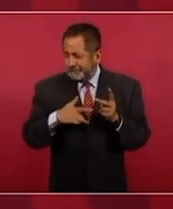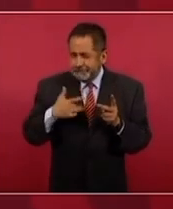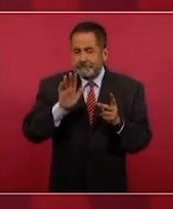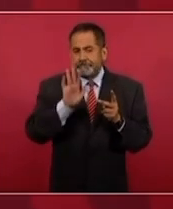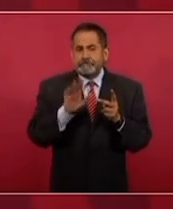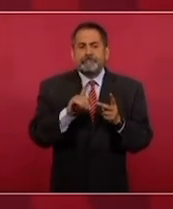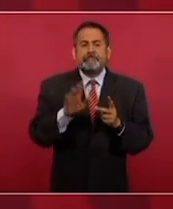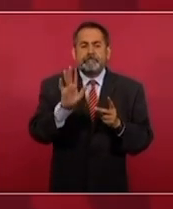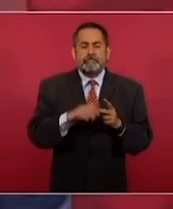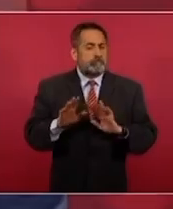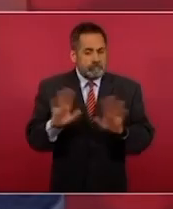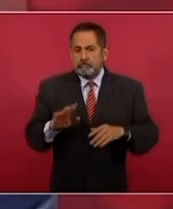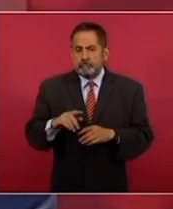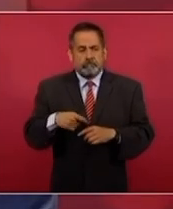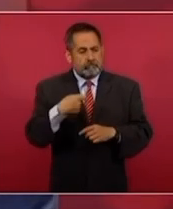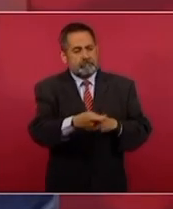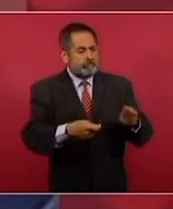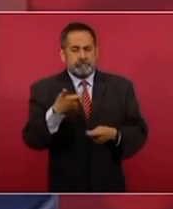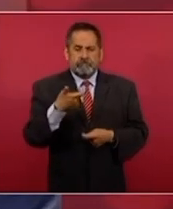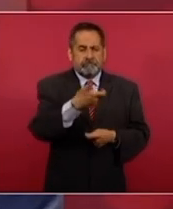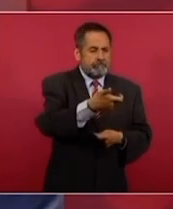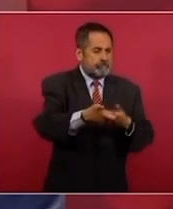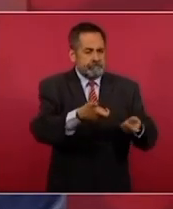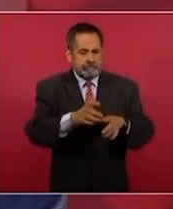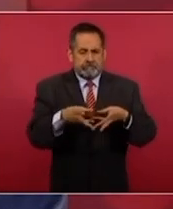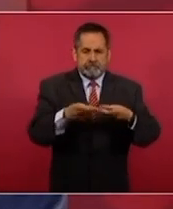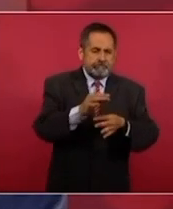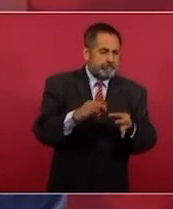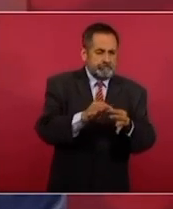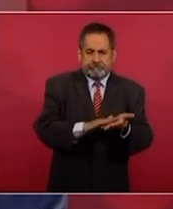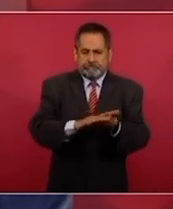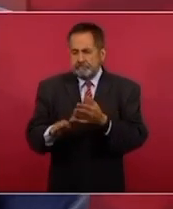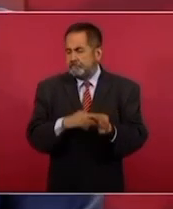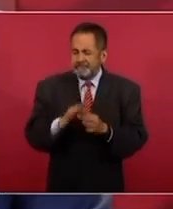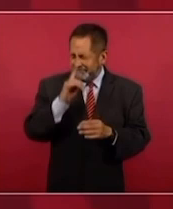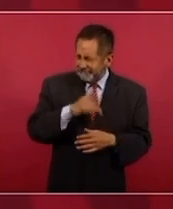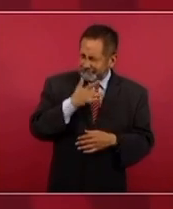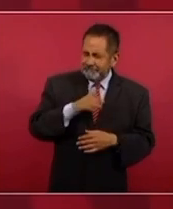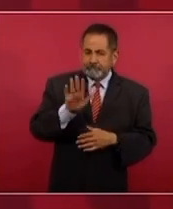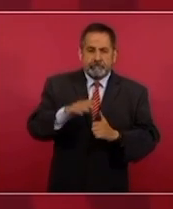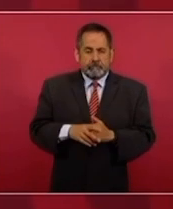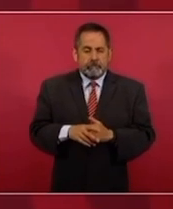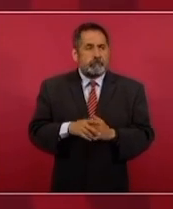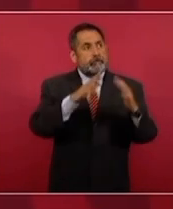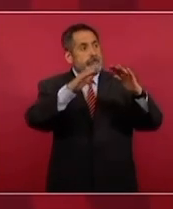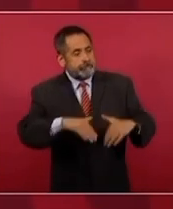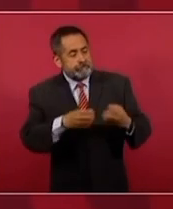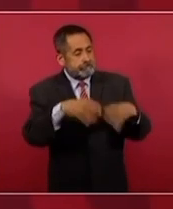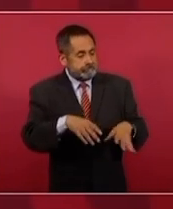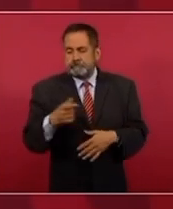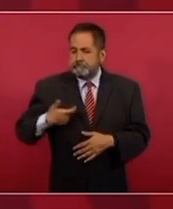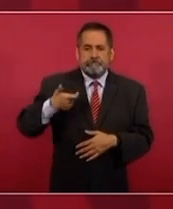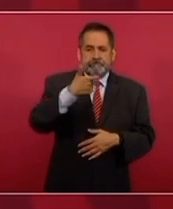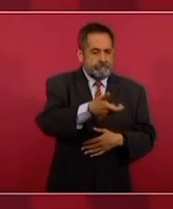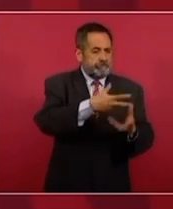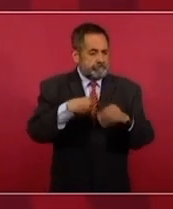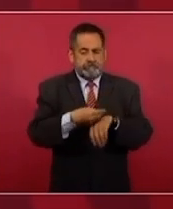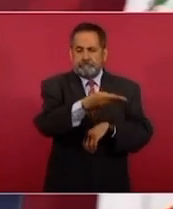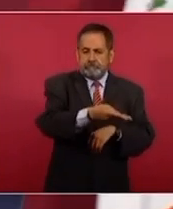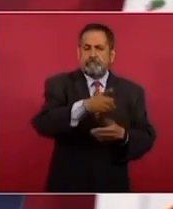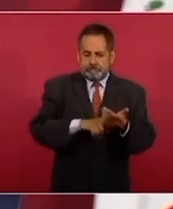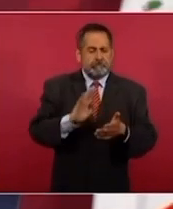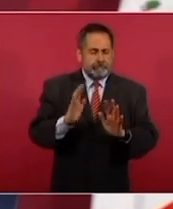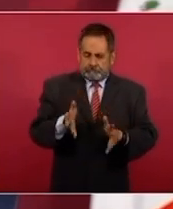pero que ya se cubrieron gastos la preparación del daño en lo material